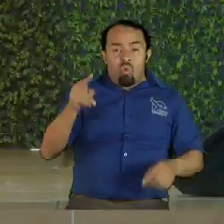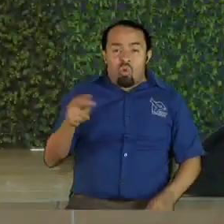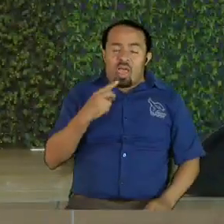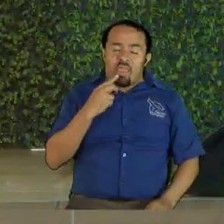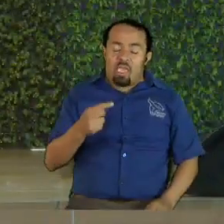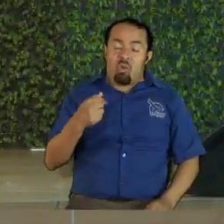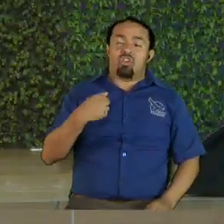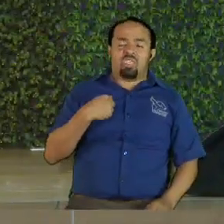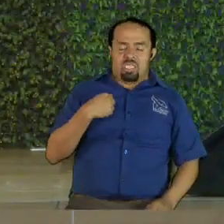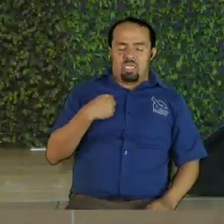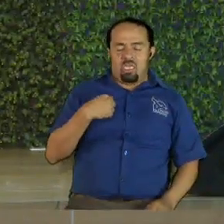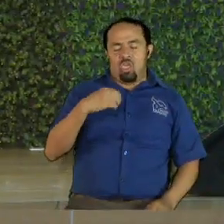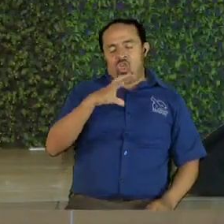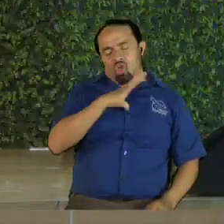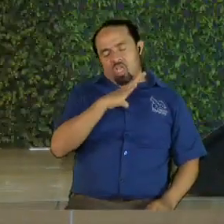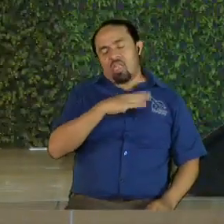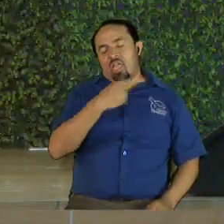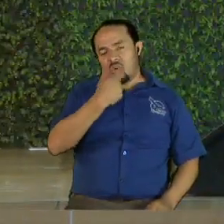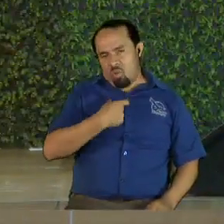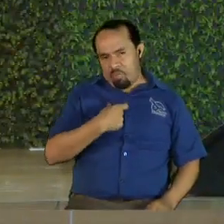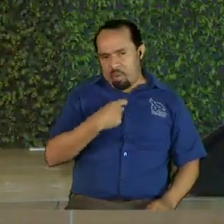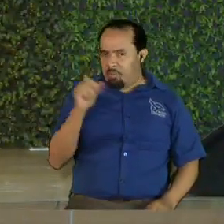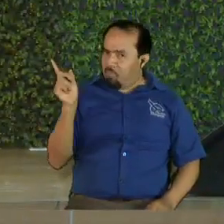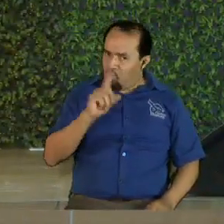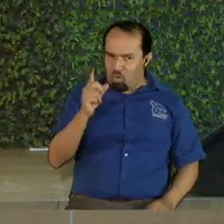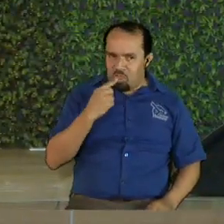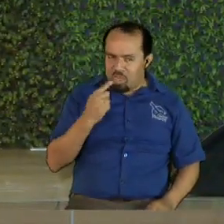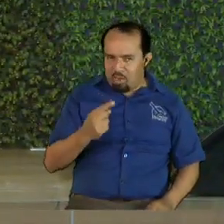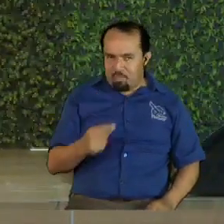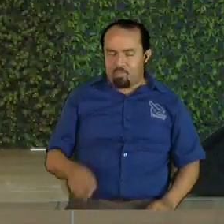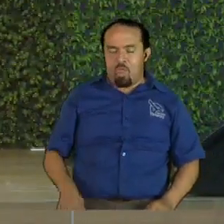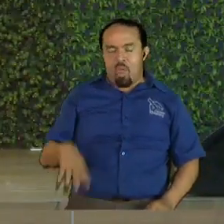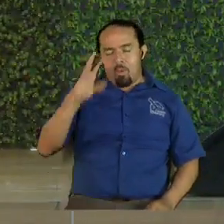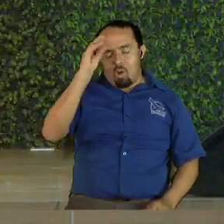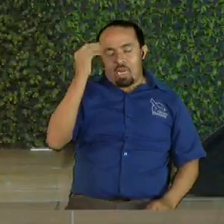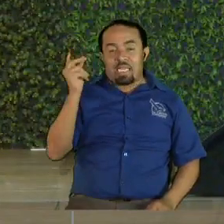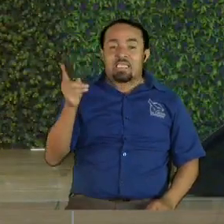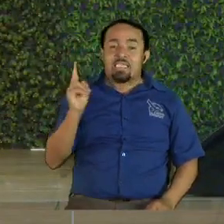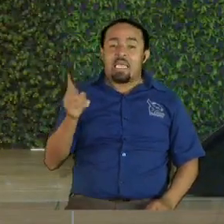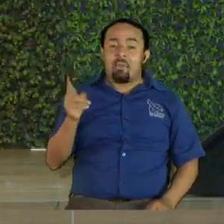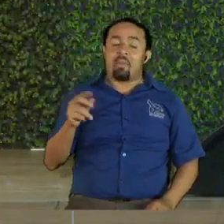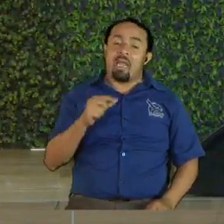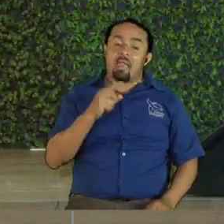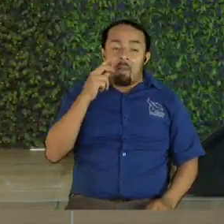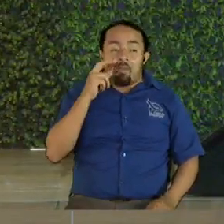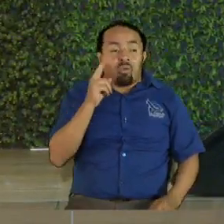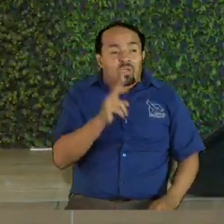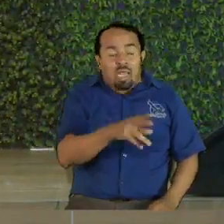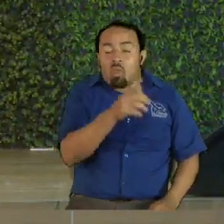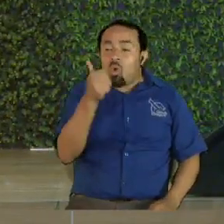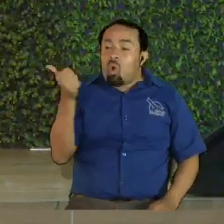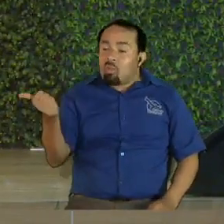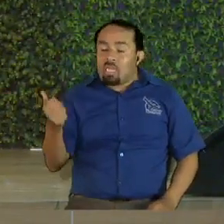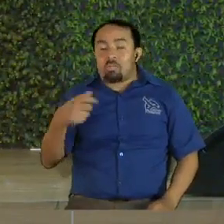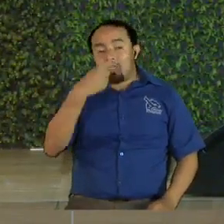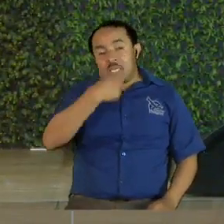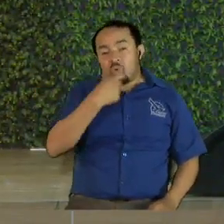O como nos forzaban a decir de niños cuando nuestro corazón era inocente, por mi culpa, por mi culpa, por mi